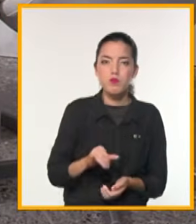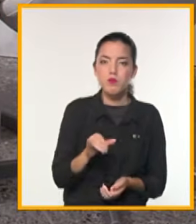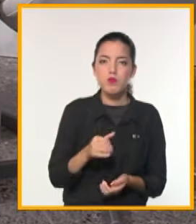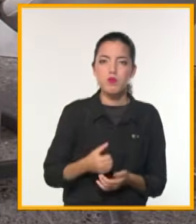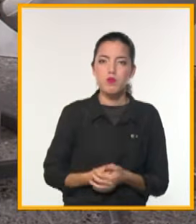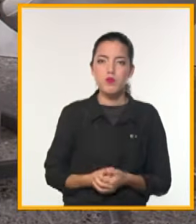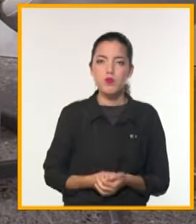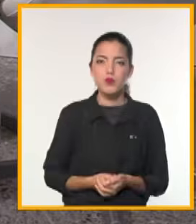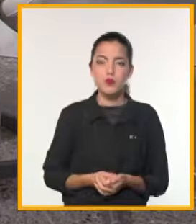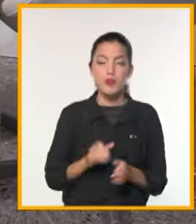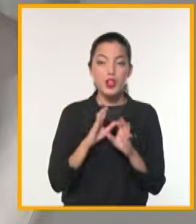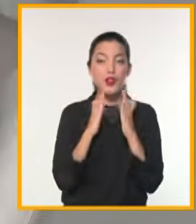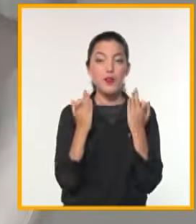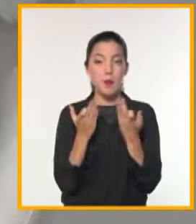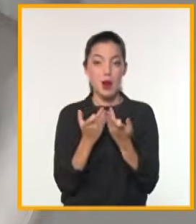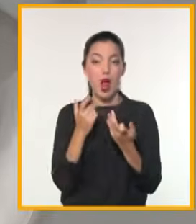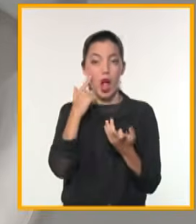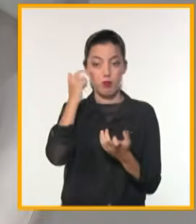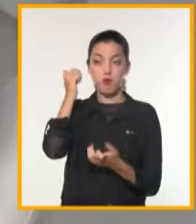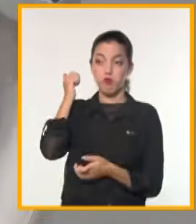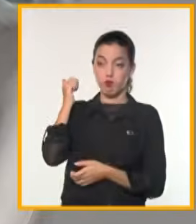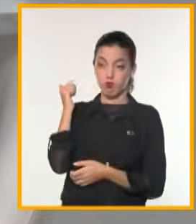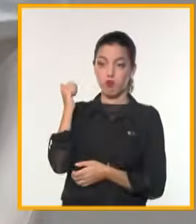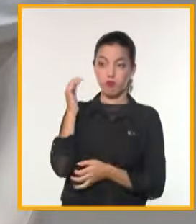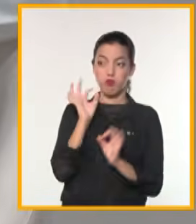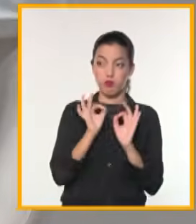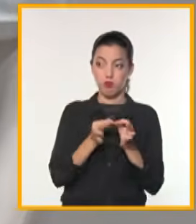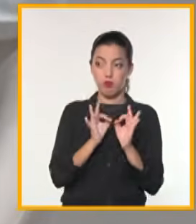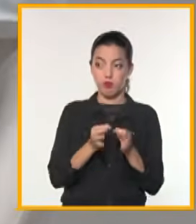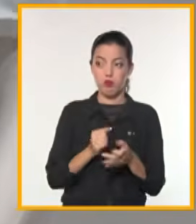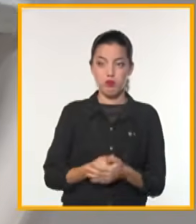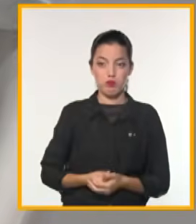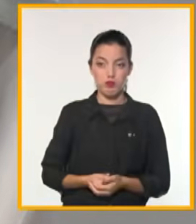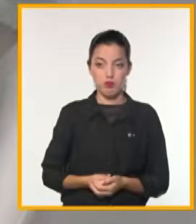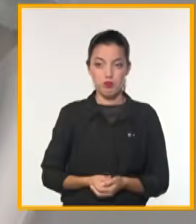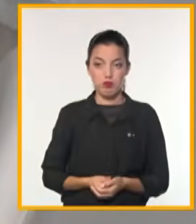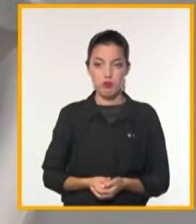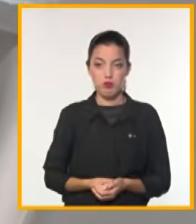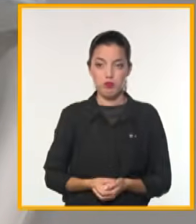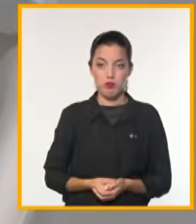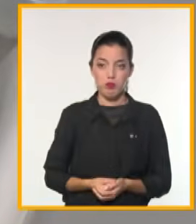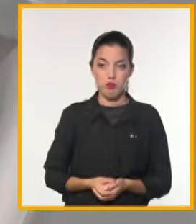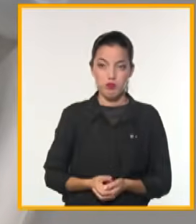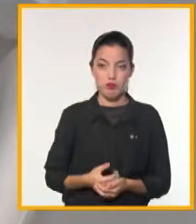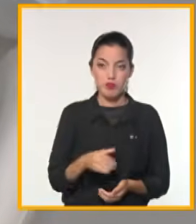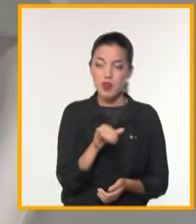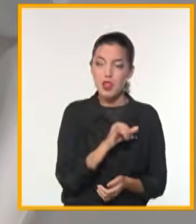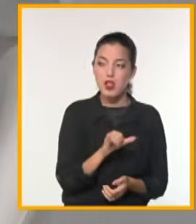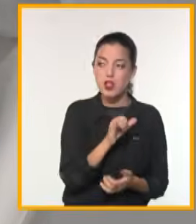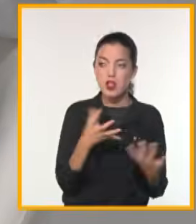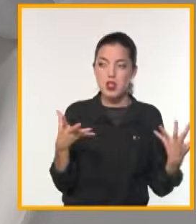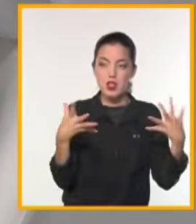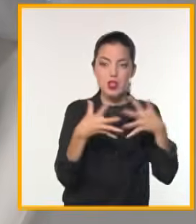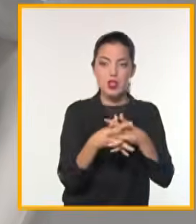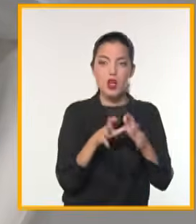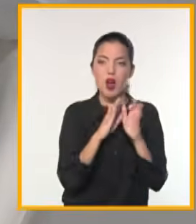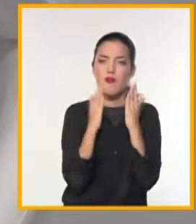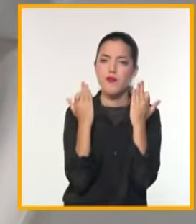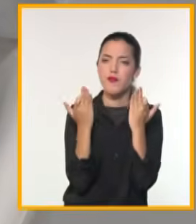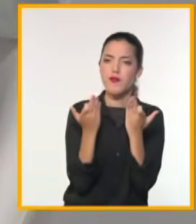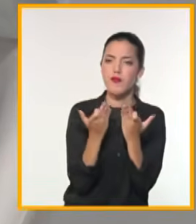mis familiares están en una serie que pusimos ahí, de donde están la familia completa y están